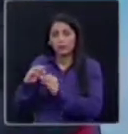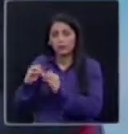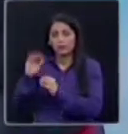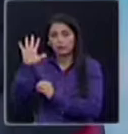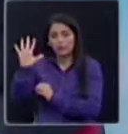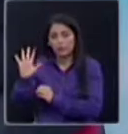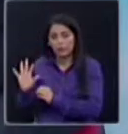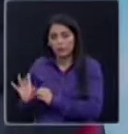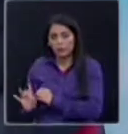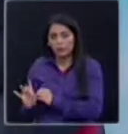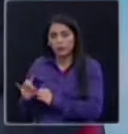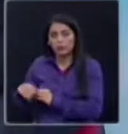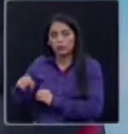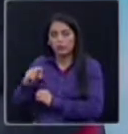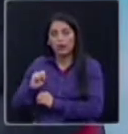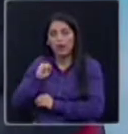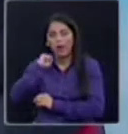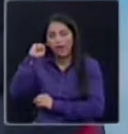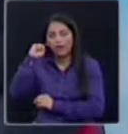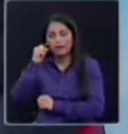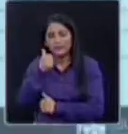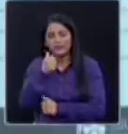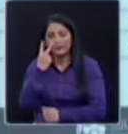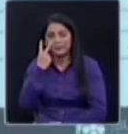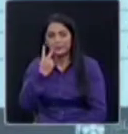Información y Comunicación.